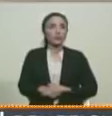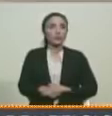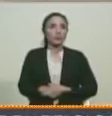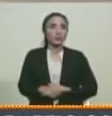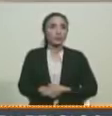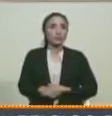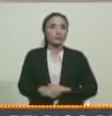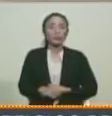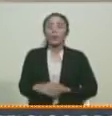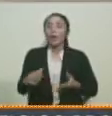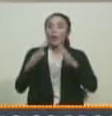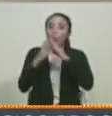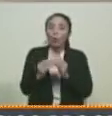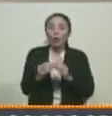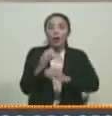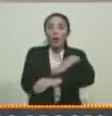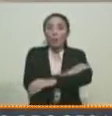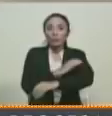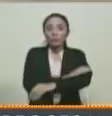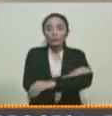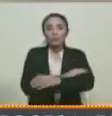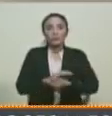al imperialismo.